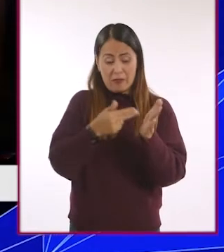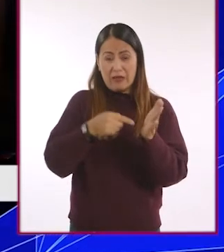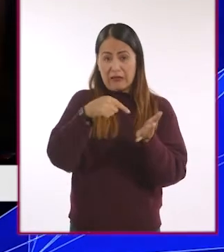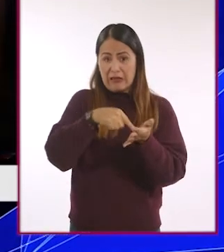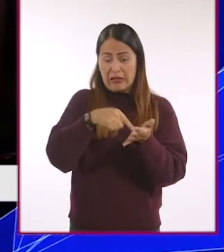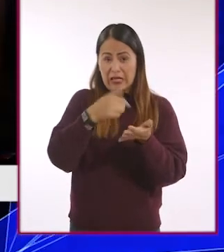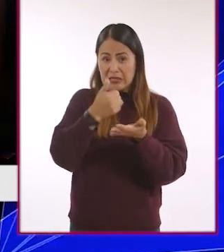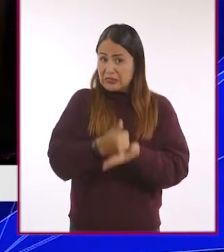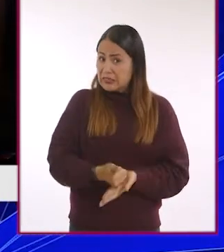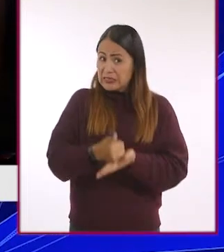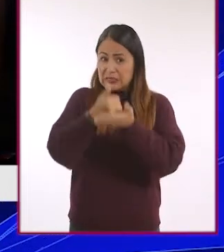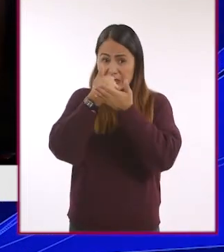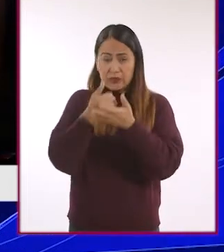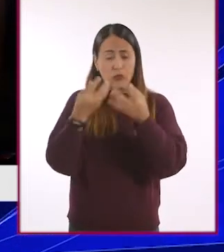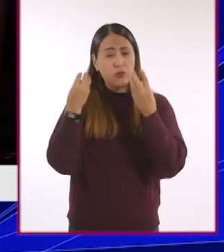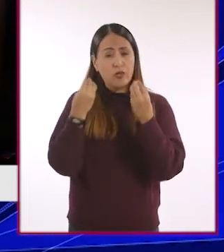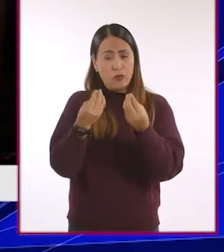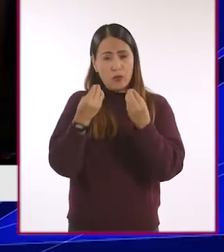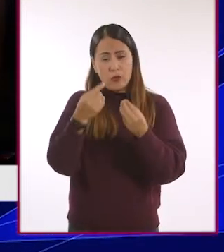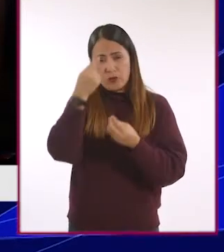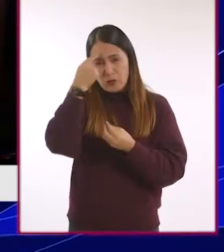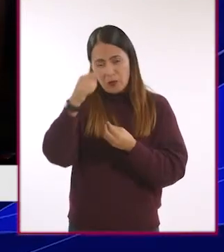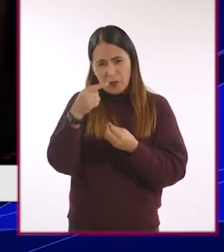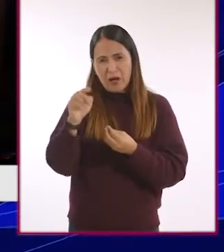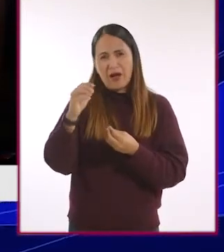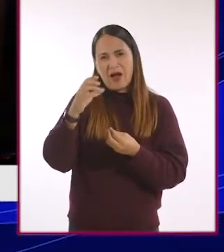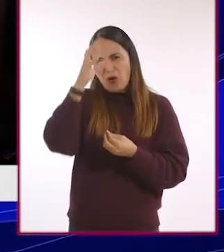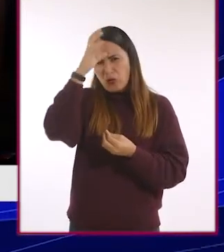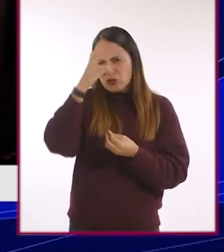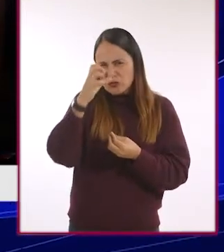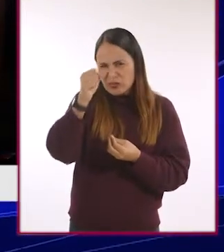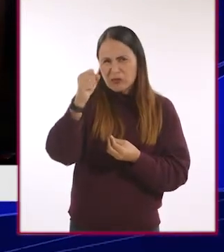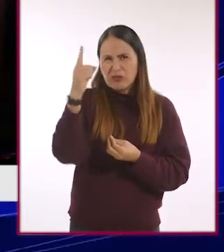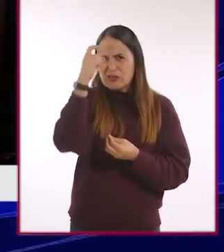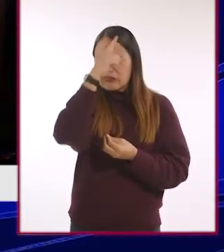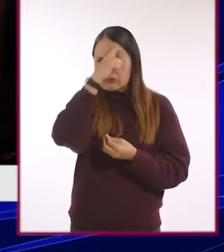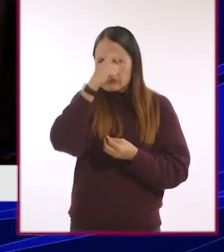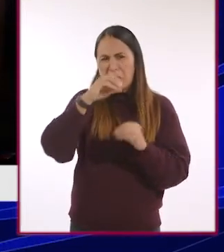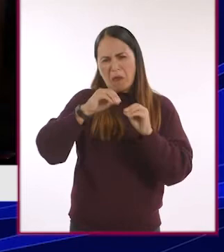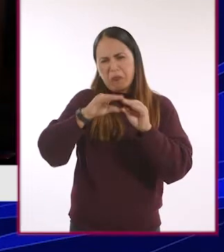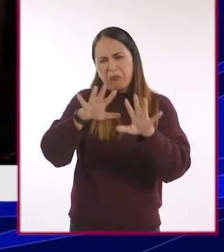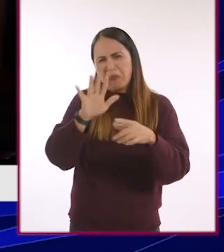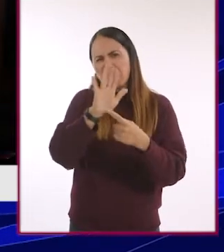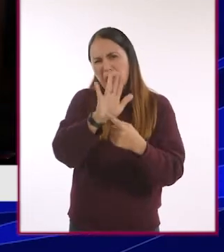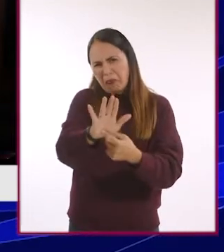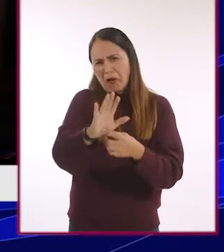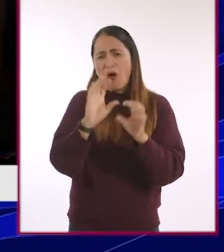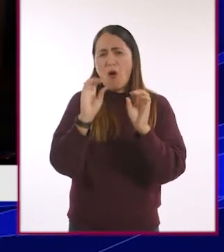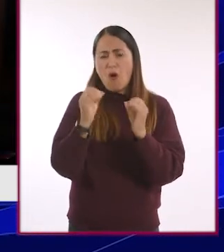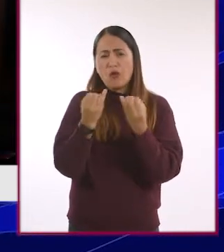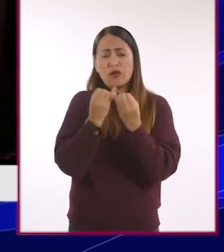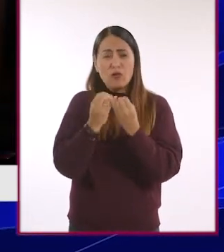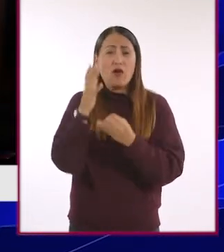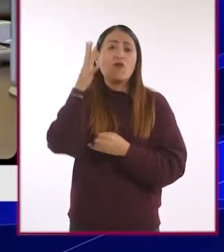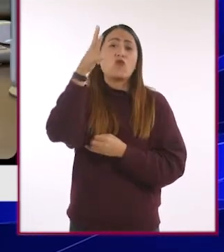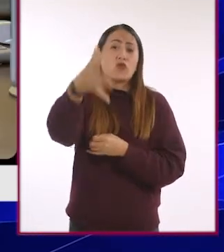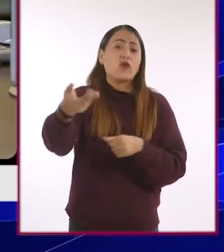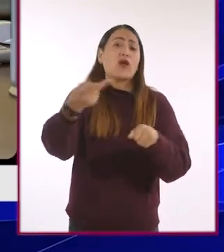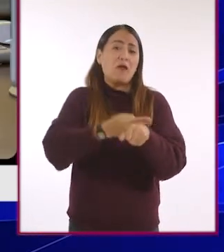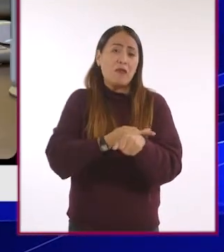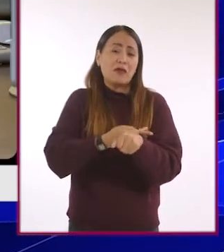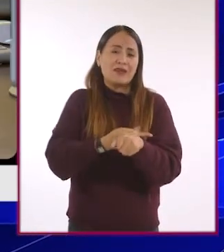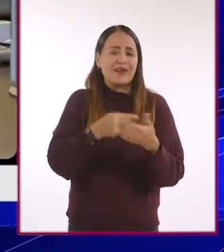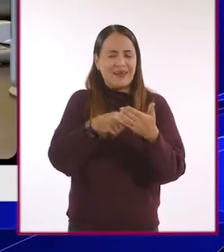poderosa para transmitir conceptos complicados, ¿no? O predecir incluso cosas hacia el futuro.